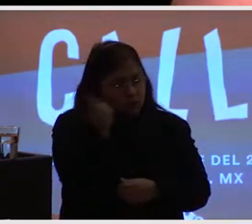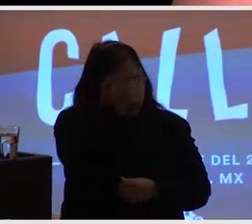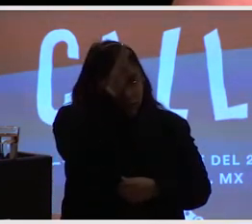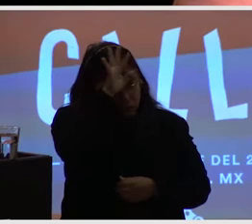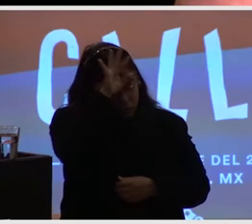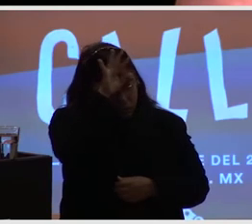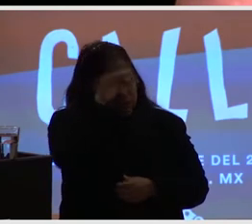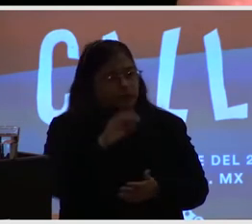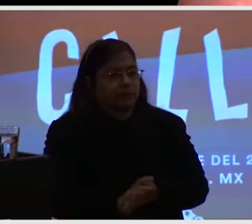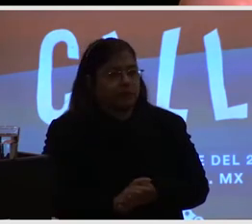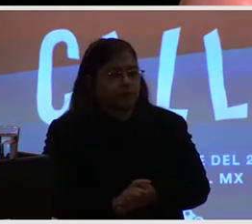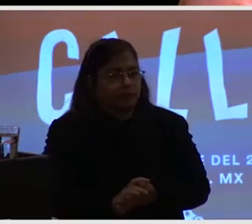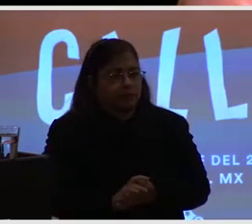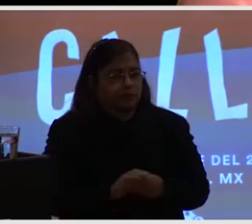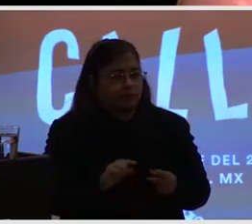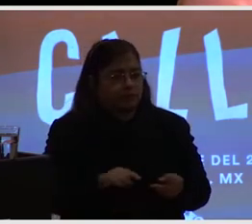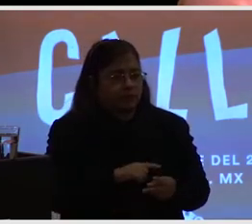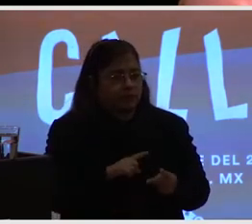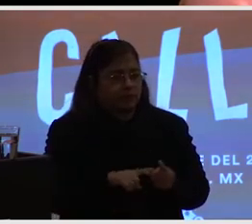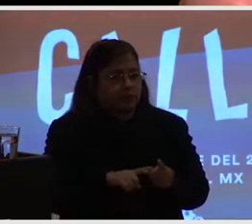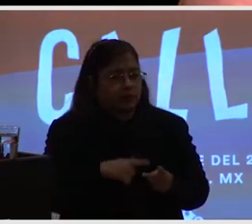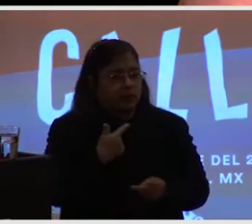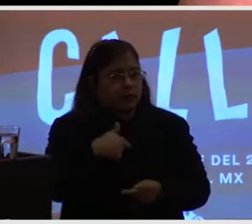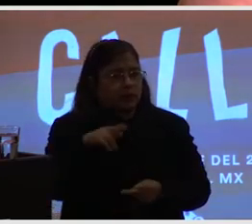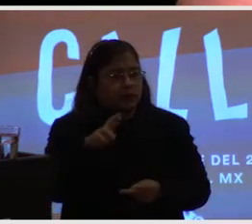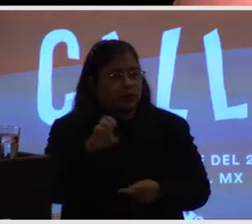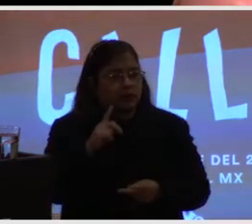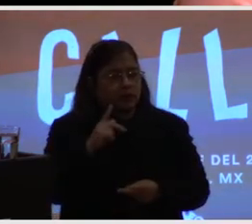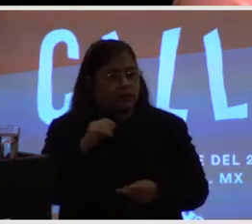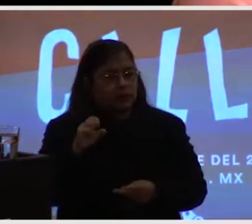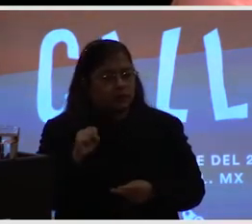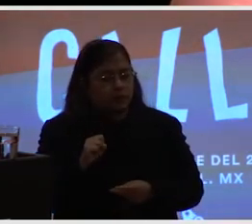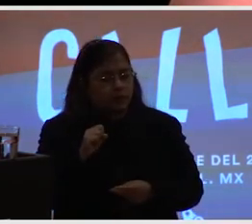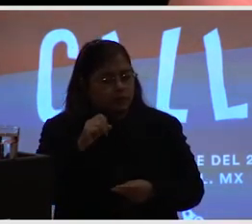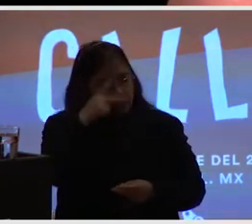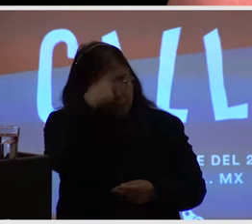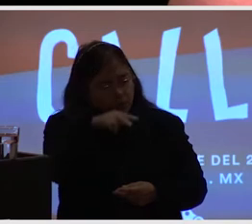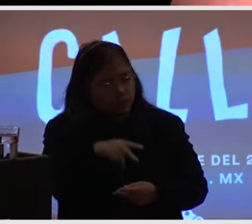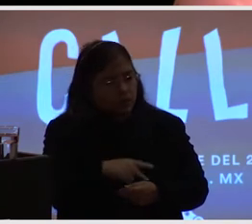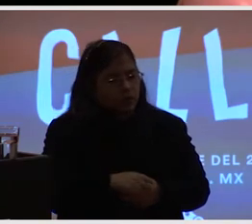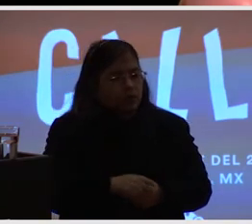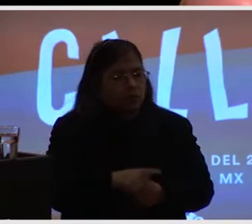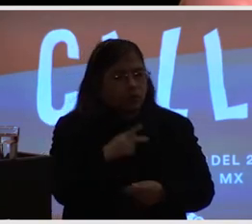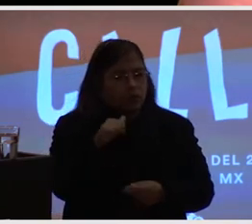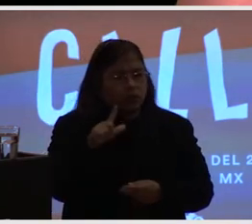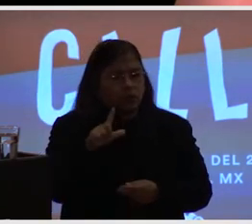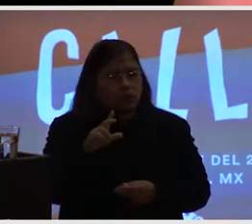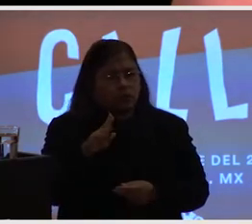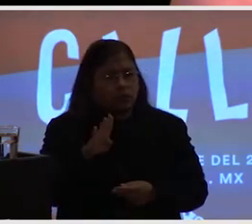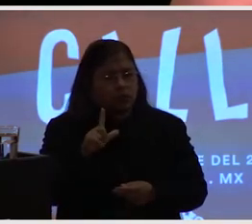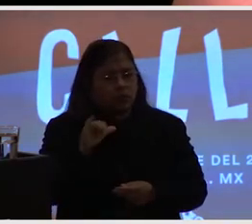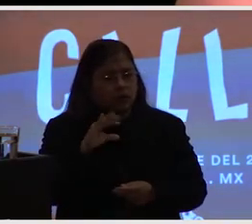universidad de monterrey a greenpeace-méxico al instituto de políticas públicas para el transporte y el